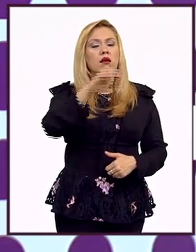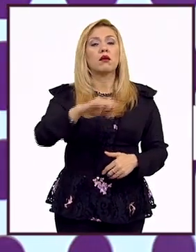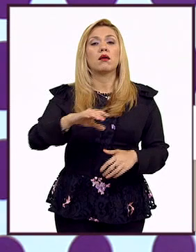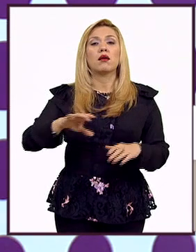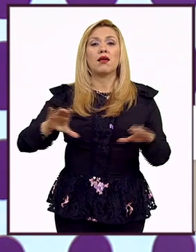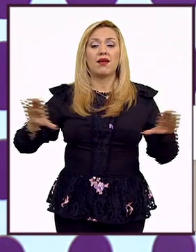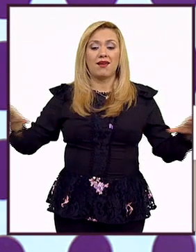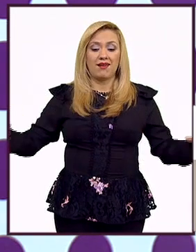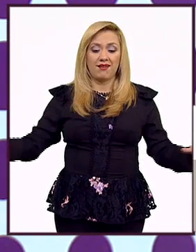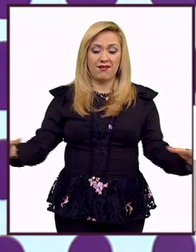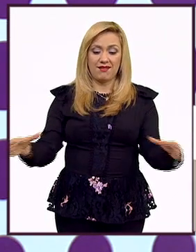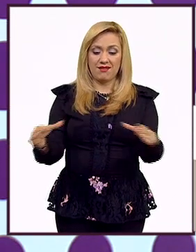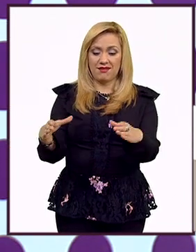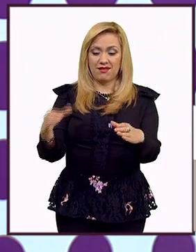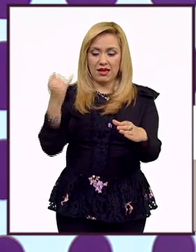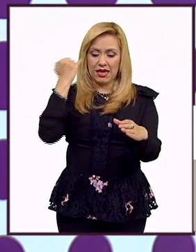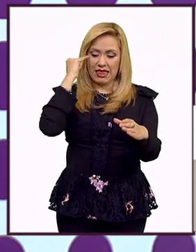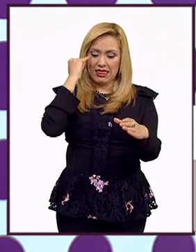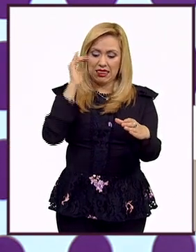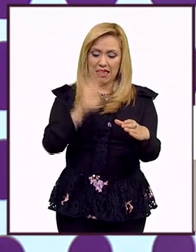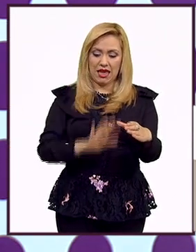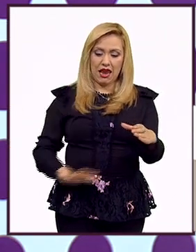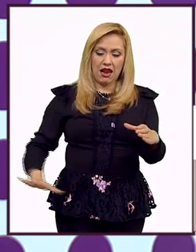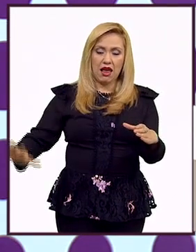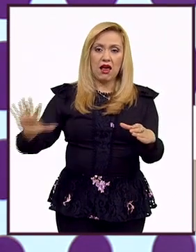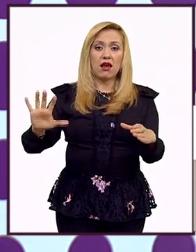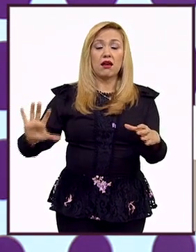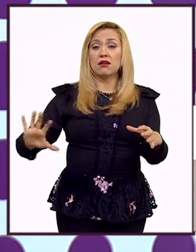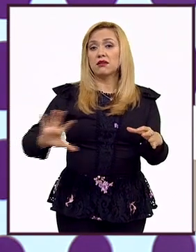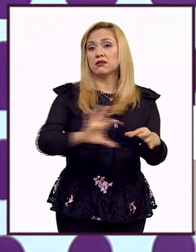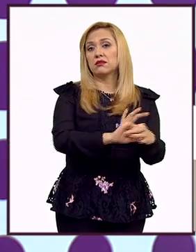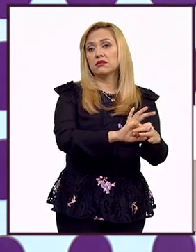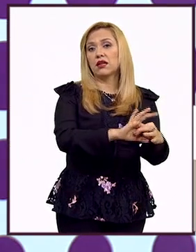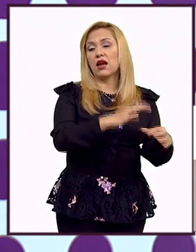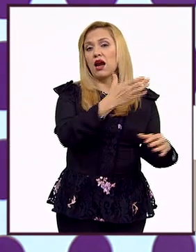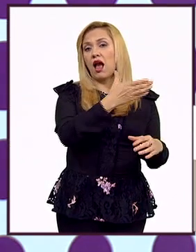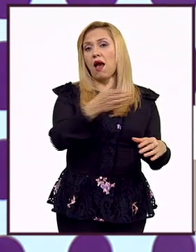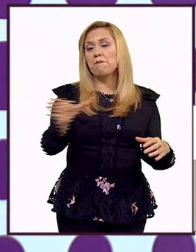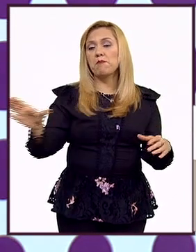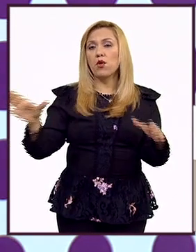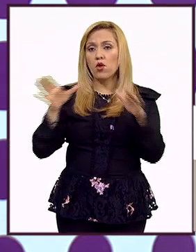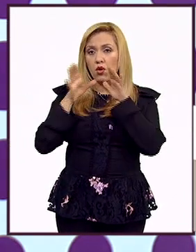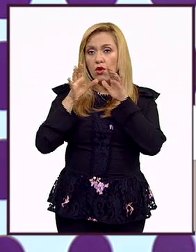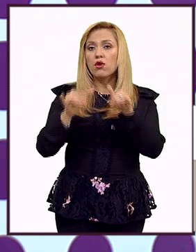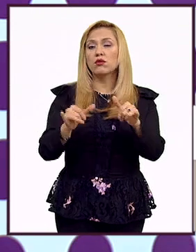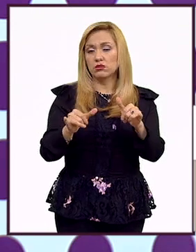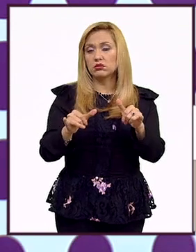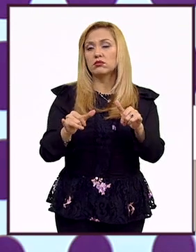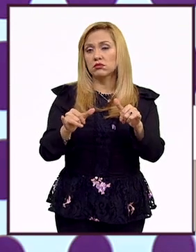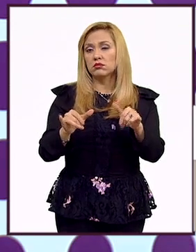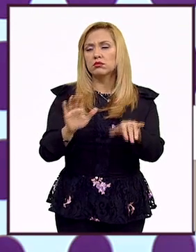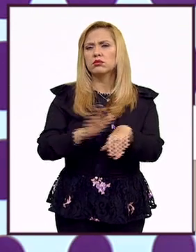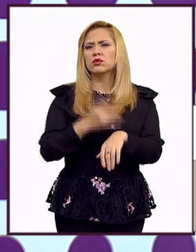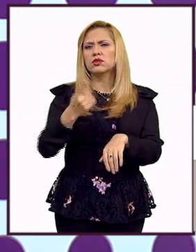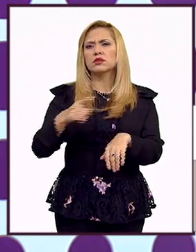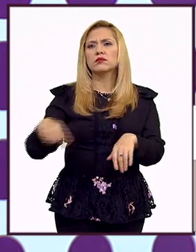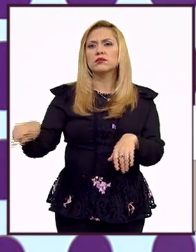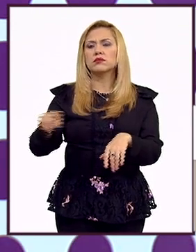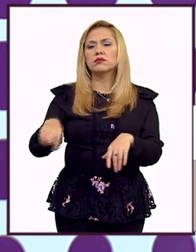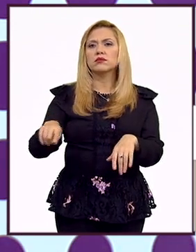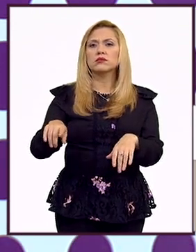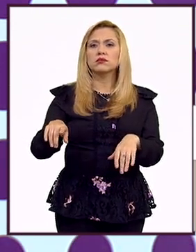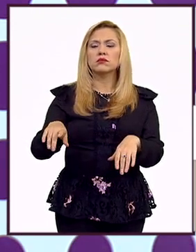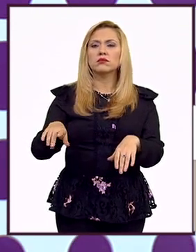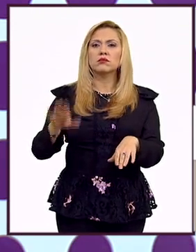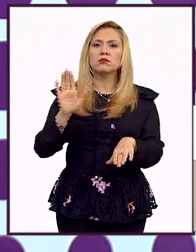vamos a llamarle, está muy vinculado a este sector del campesinado o del campesino, porque es uno de los sectores que le da mucho